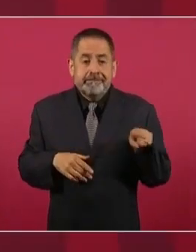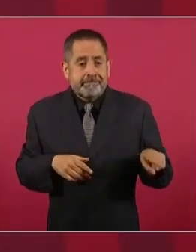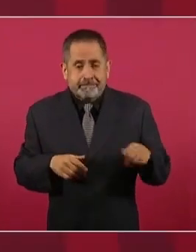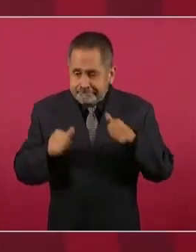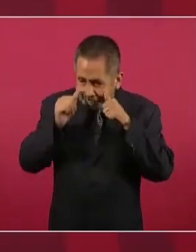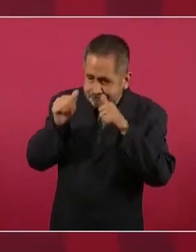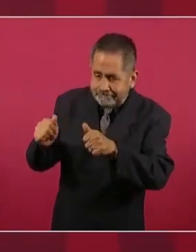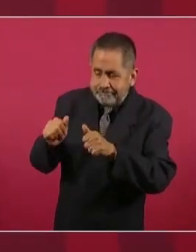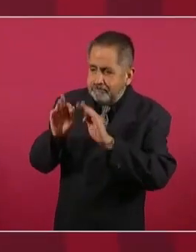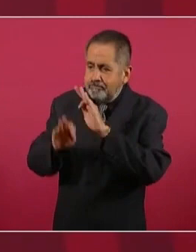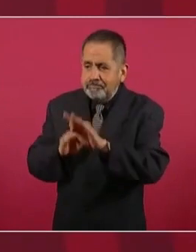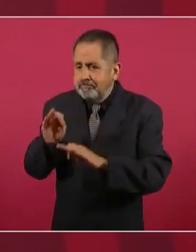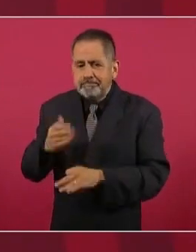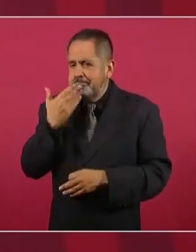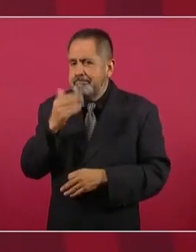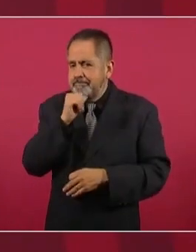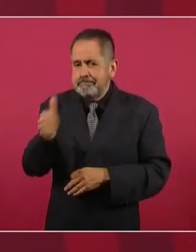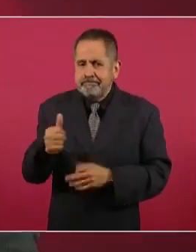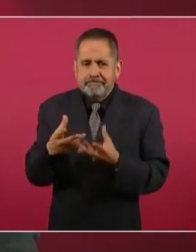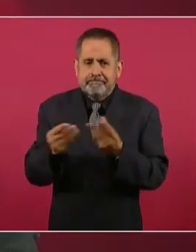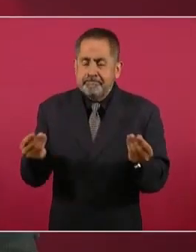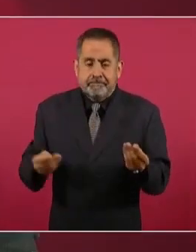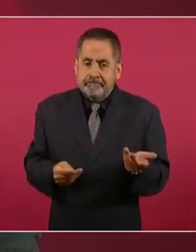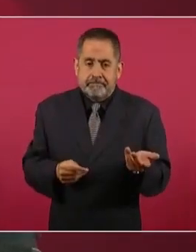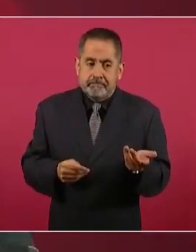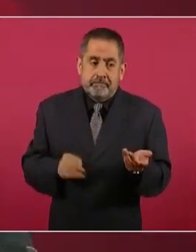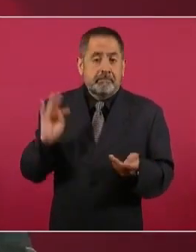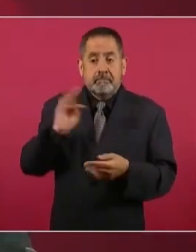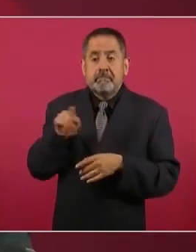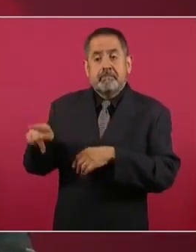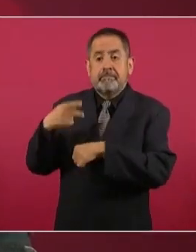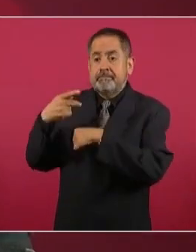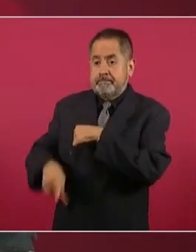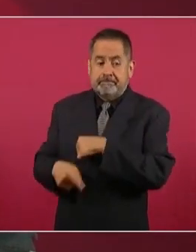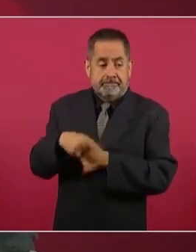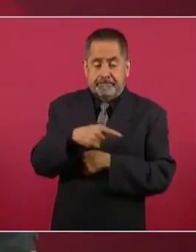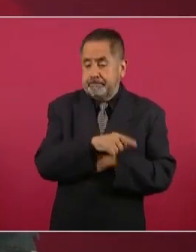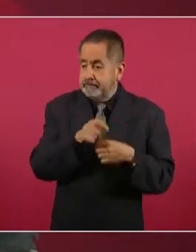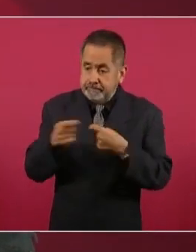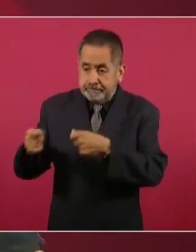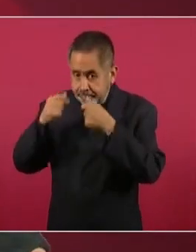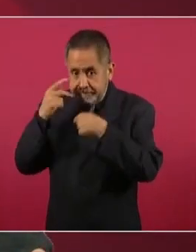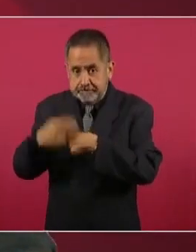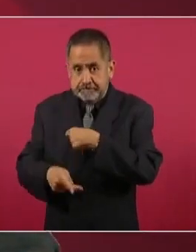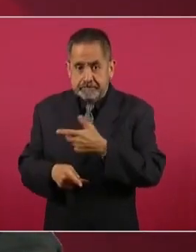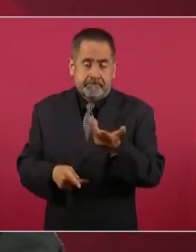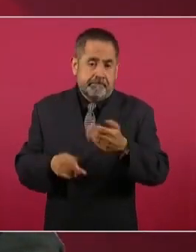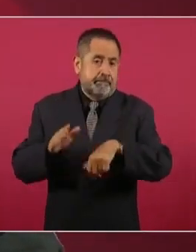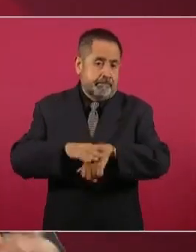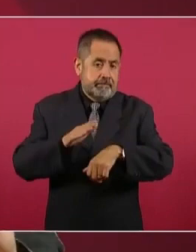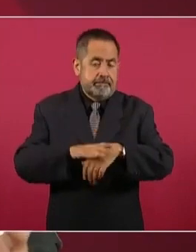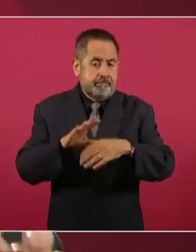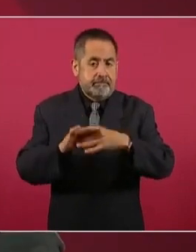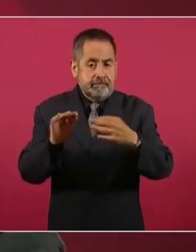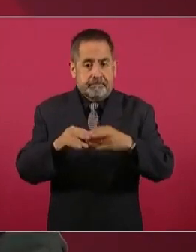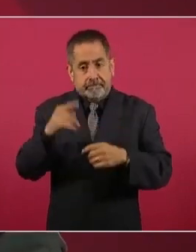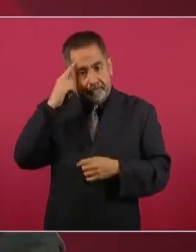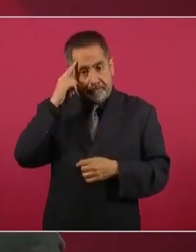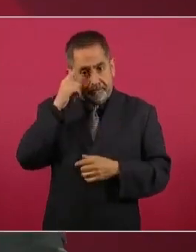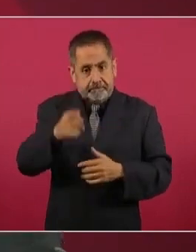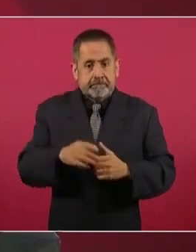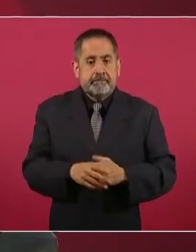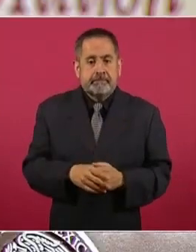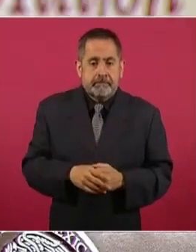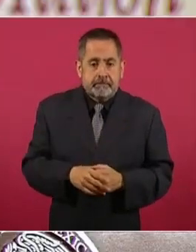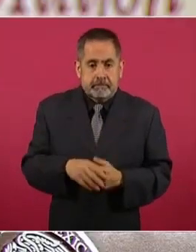consultorios no le van a resolver o incluso podrían poner en peligro su salud y su vida. Y esto es muy importante tenerlo presente.